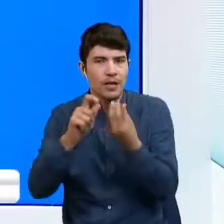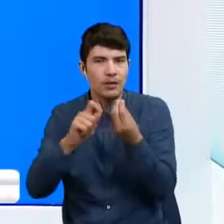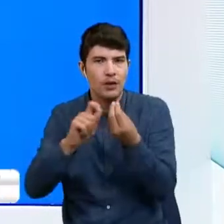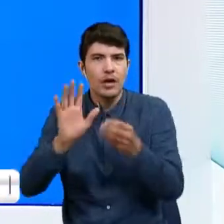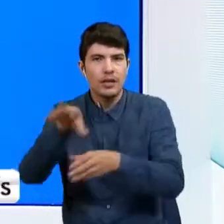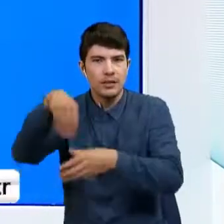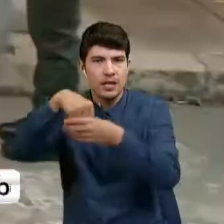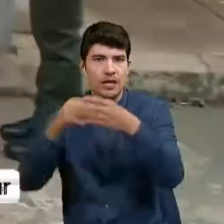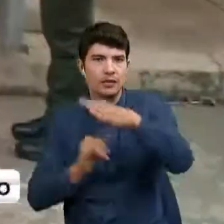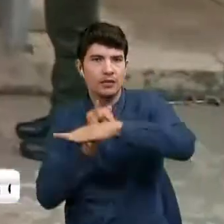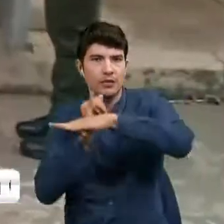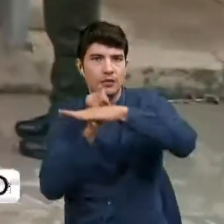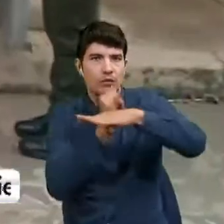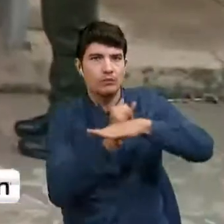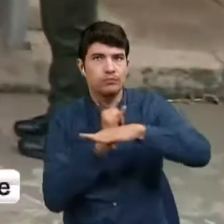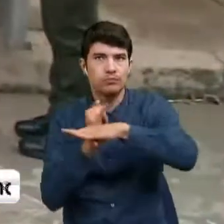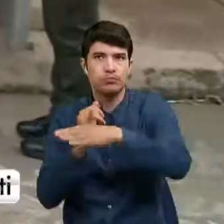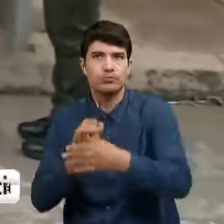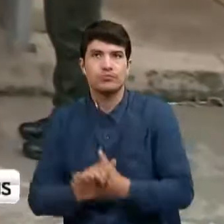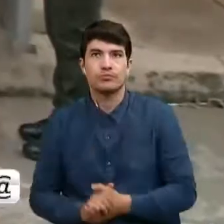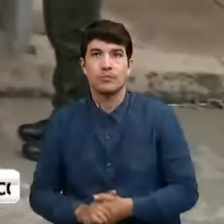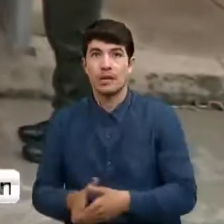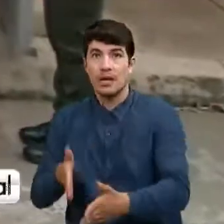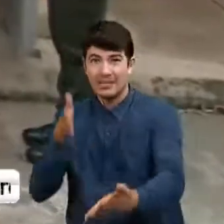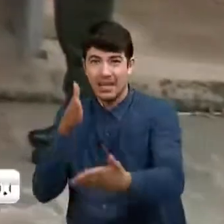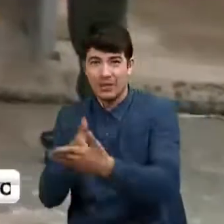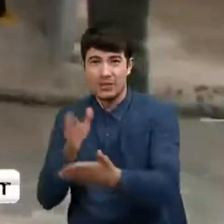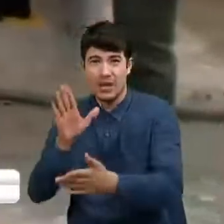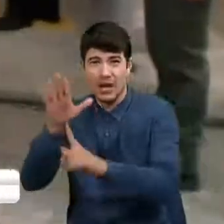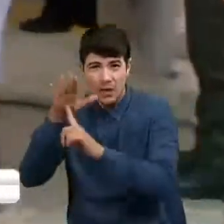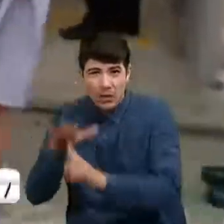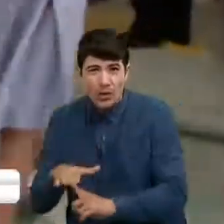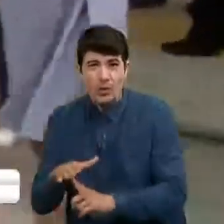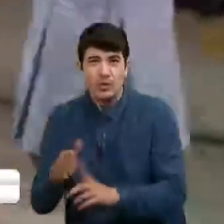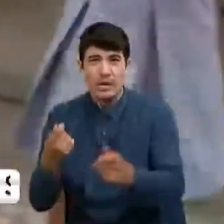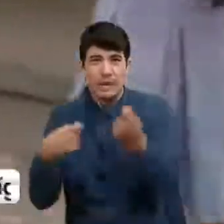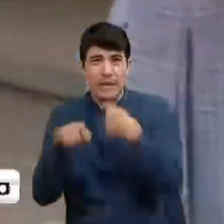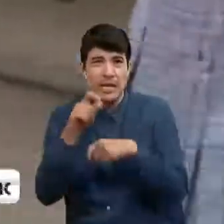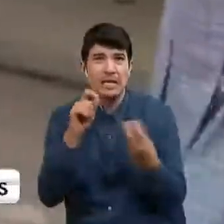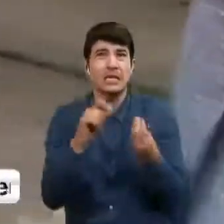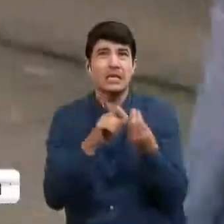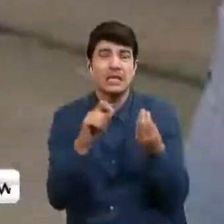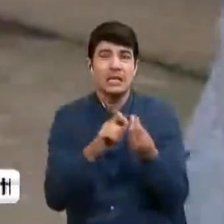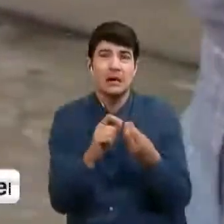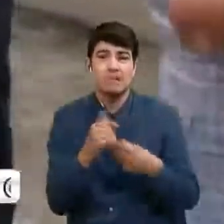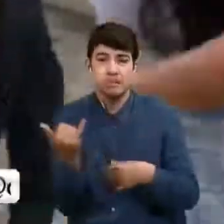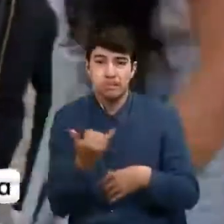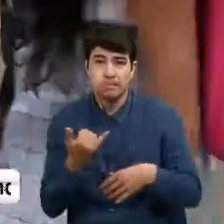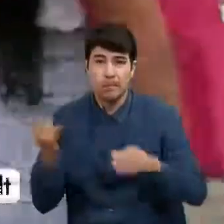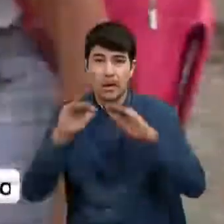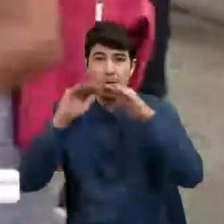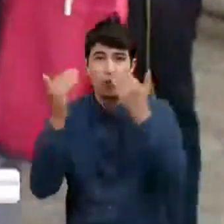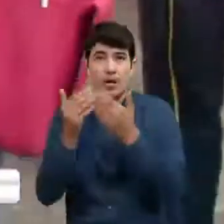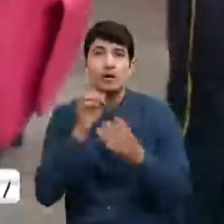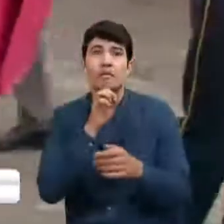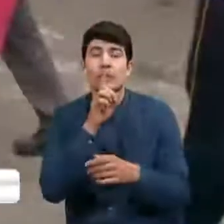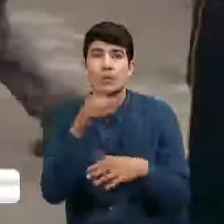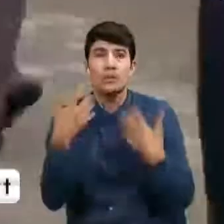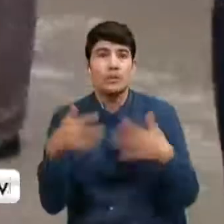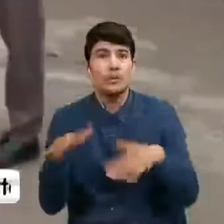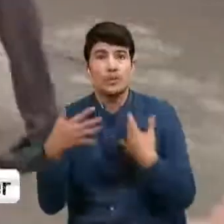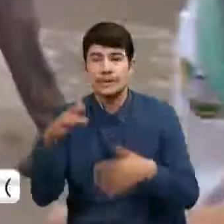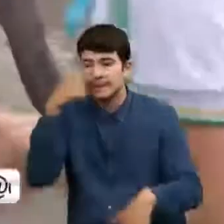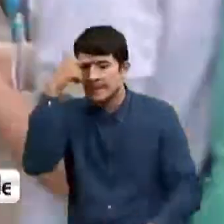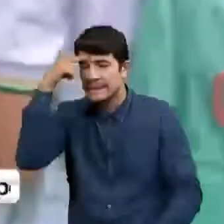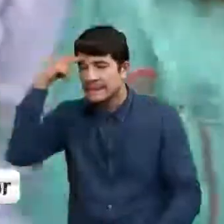educativas las denuncias sobre matoneo bullying y venta de estupefacientes en colegios de bucaramanga colmó la